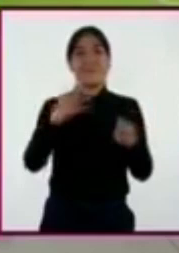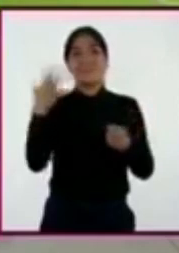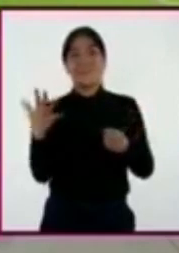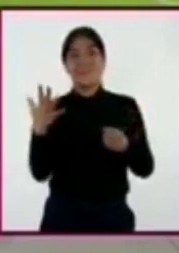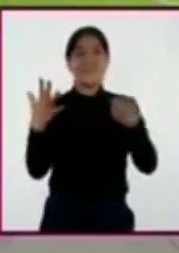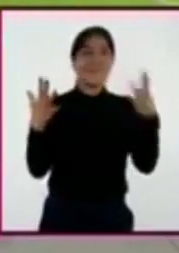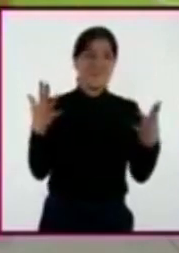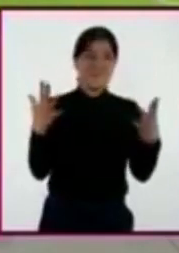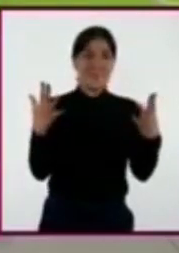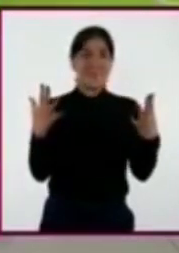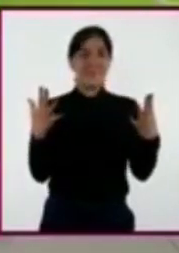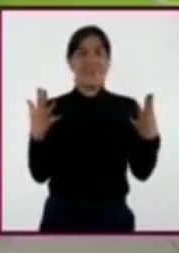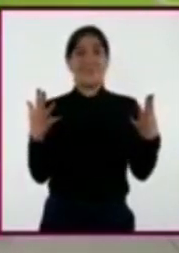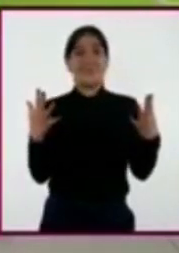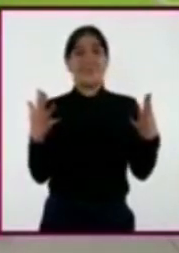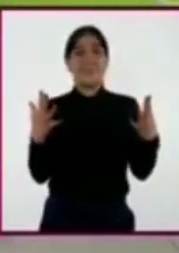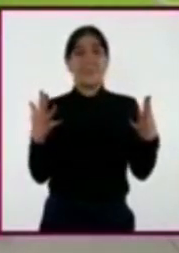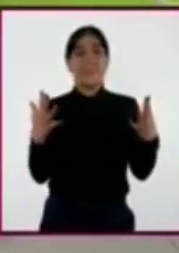5-4.